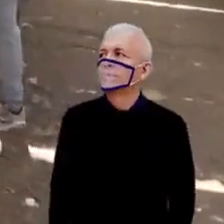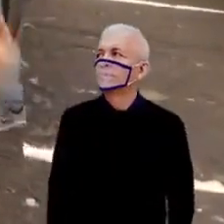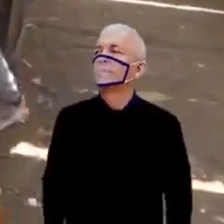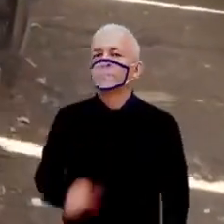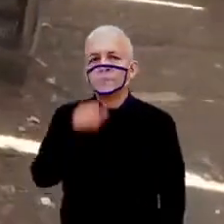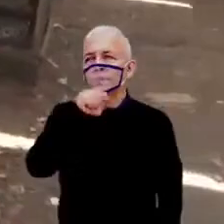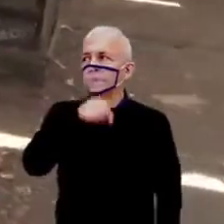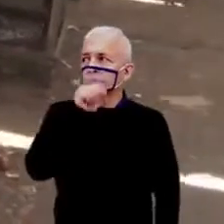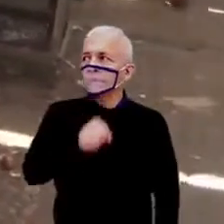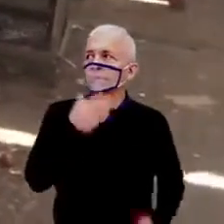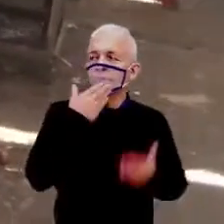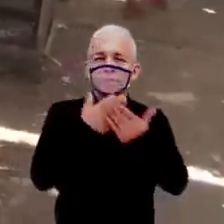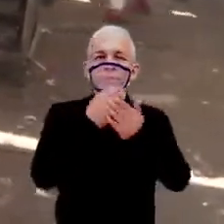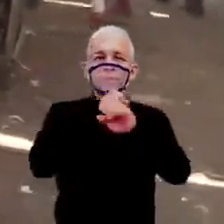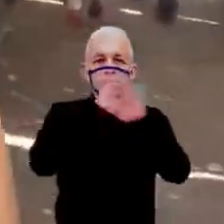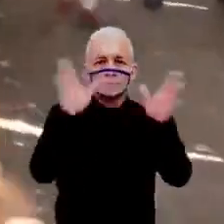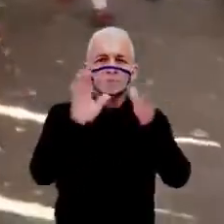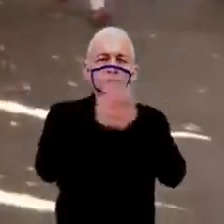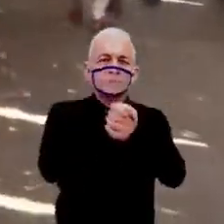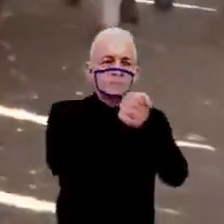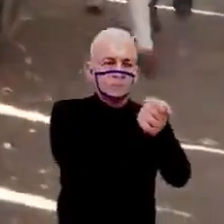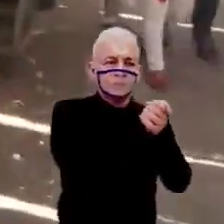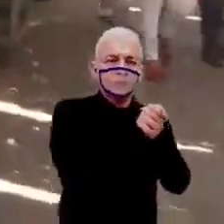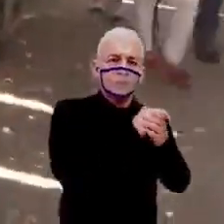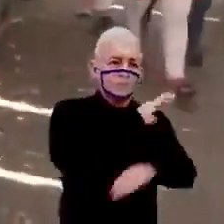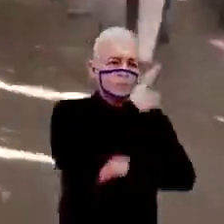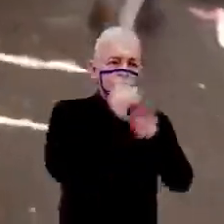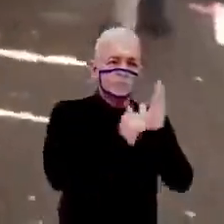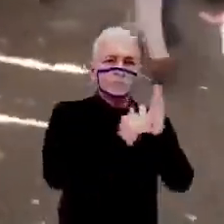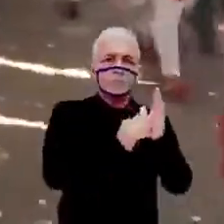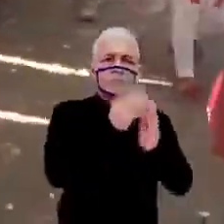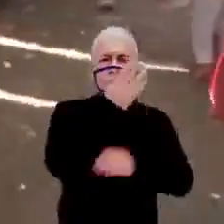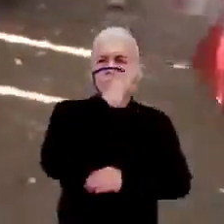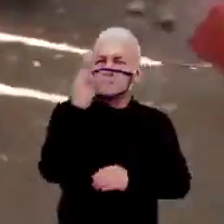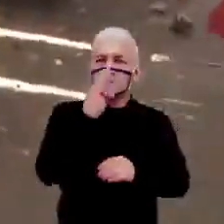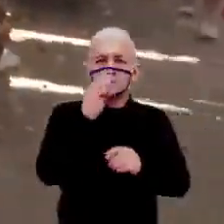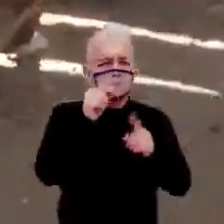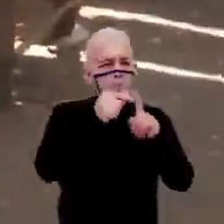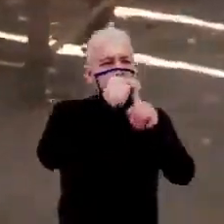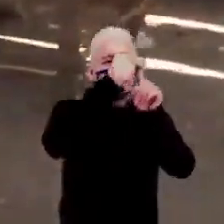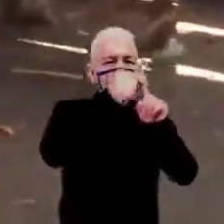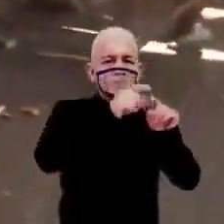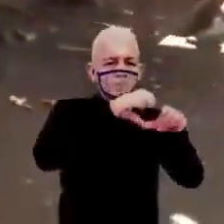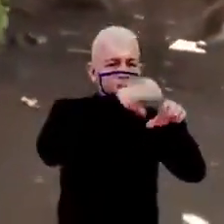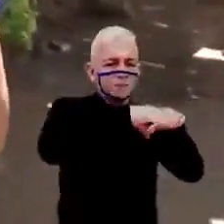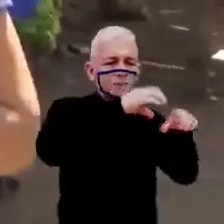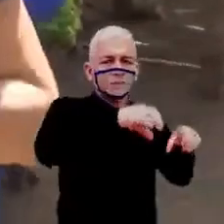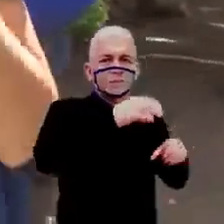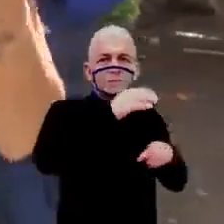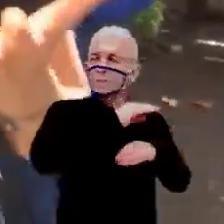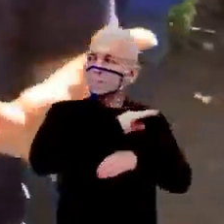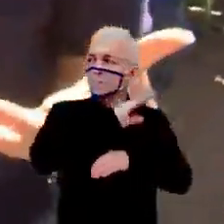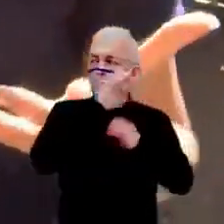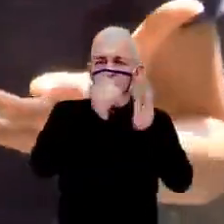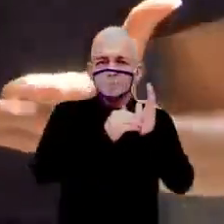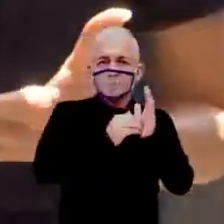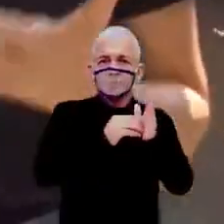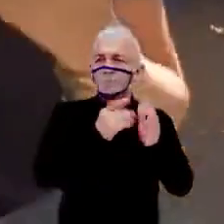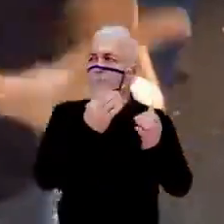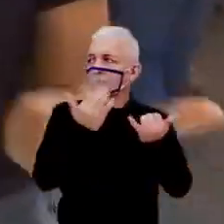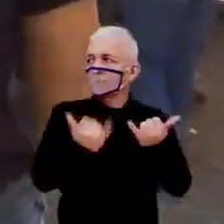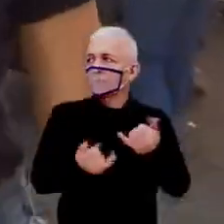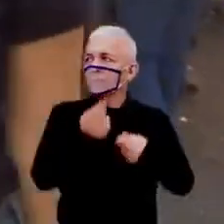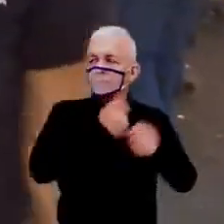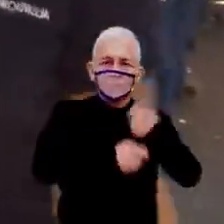Así es, muy buen día para todos. Los saludo desde el centro de Barranquilla, más específicamente desde el sector de Barranquillita, lugar donde se